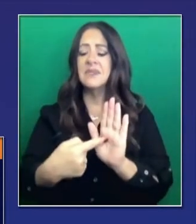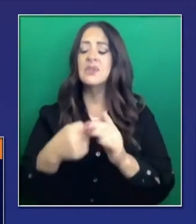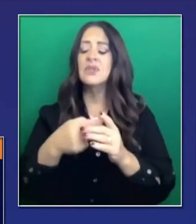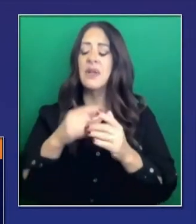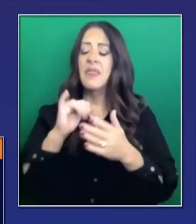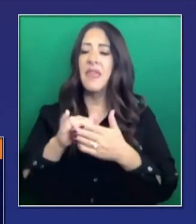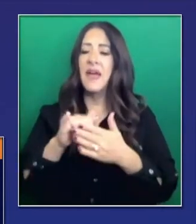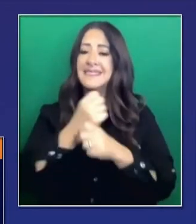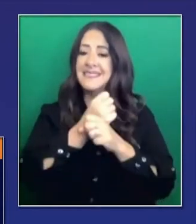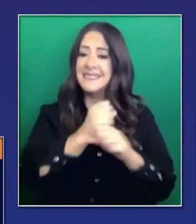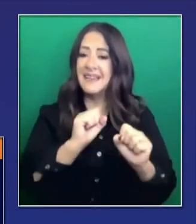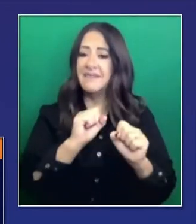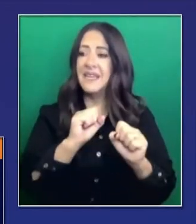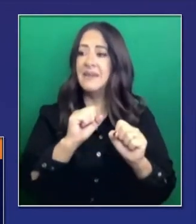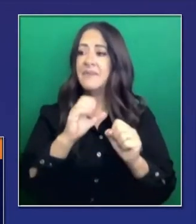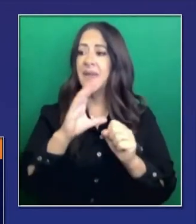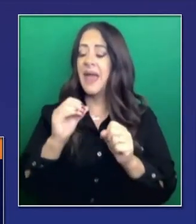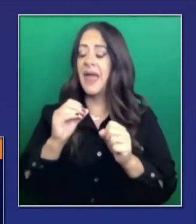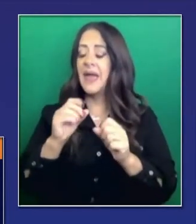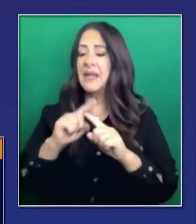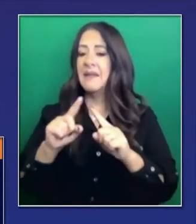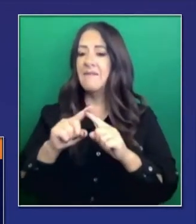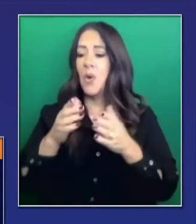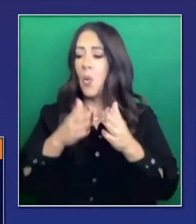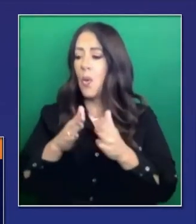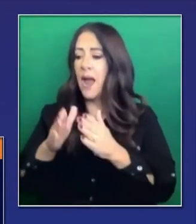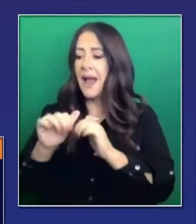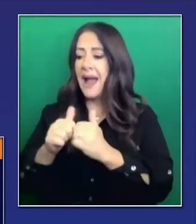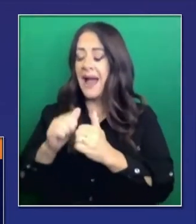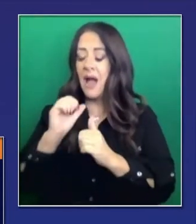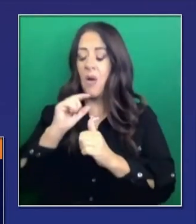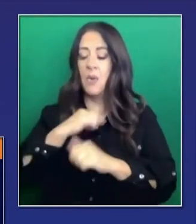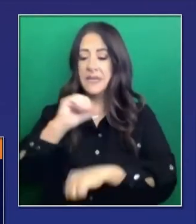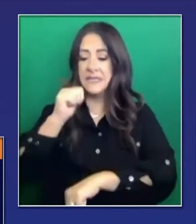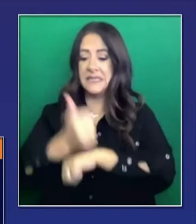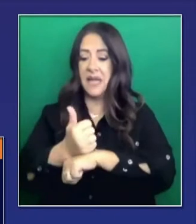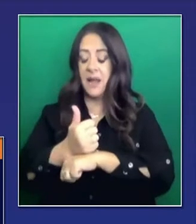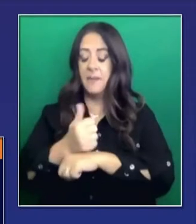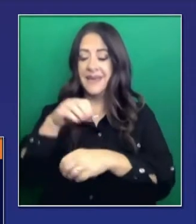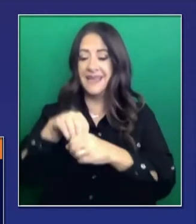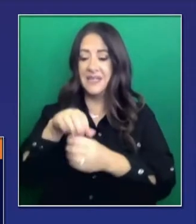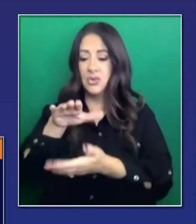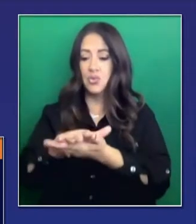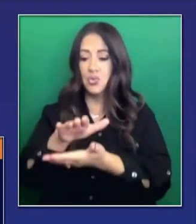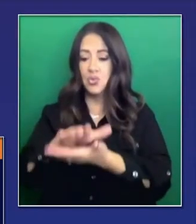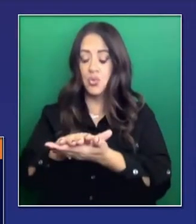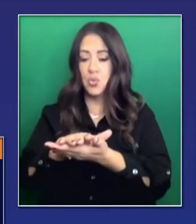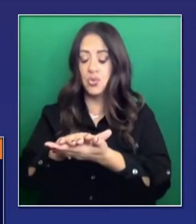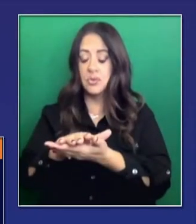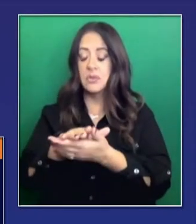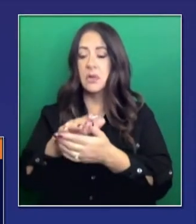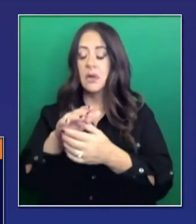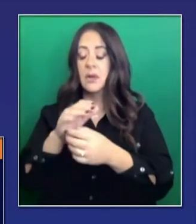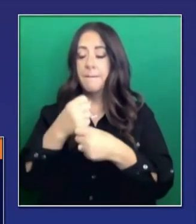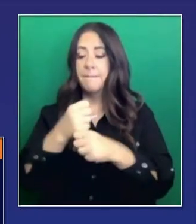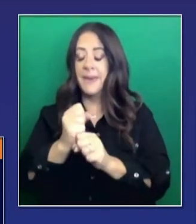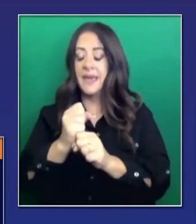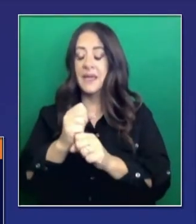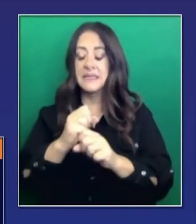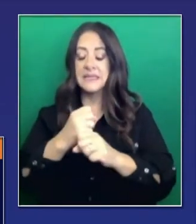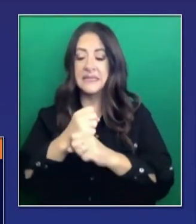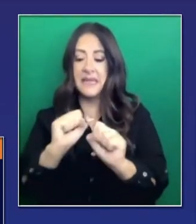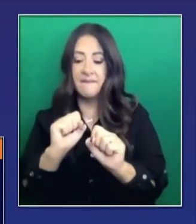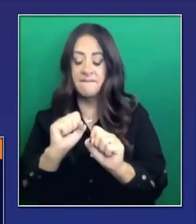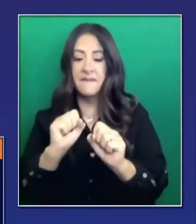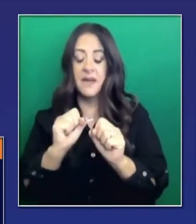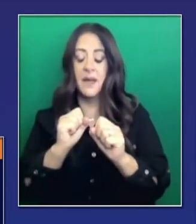las medidas de mitigación y seguridad implementadas funcionan cuando las escuelas se abren en persona.